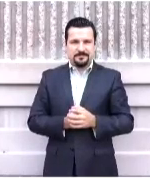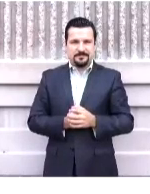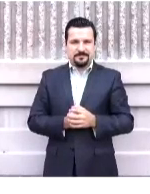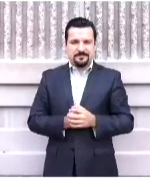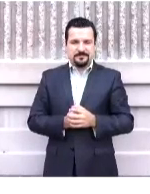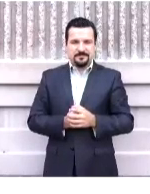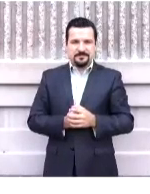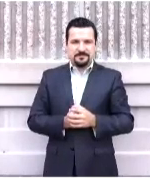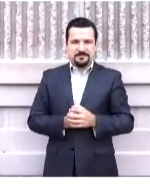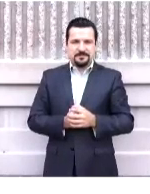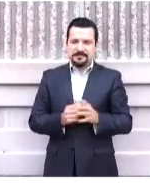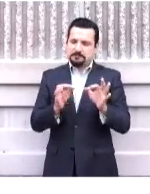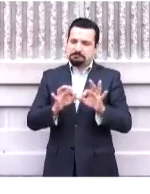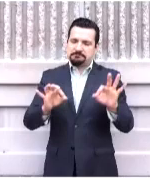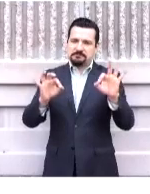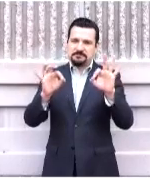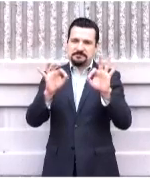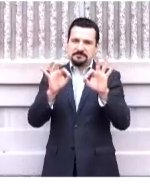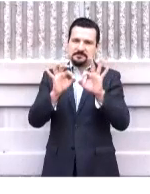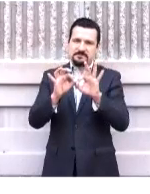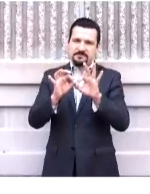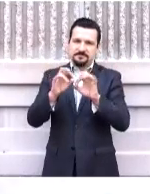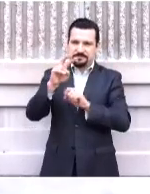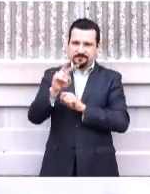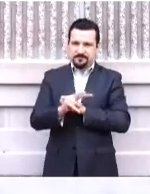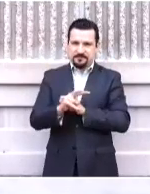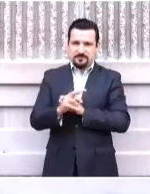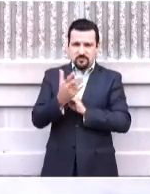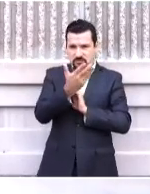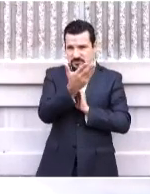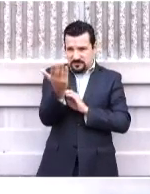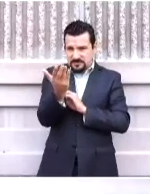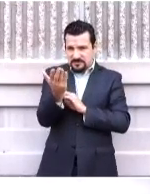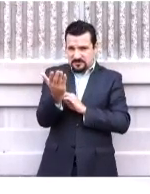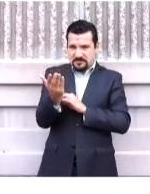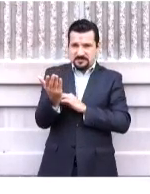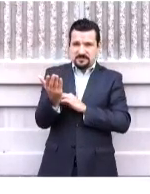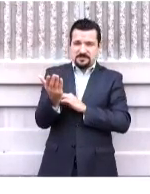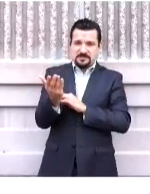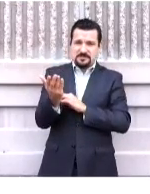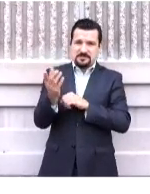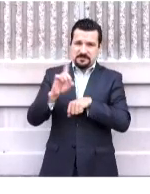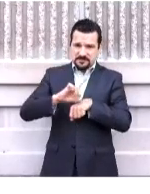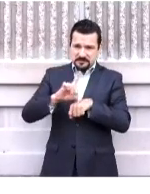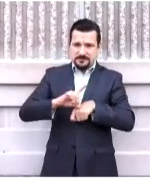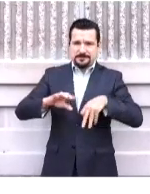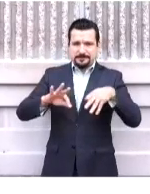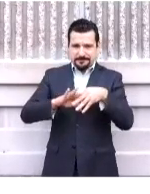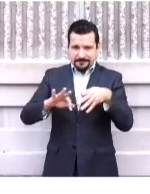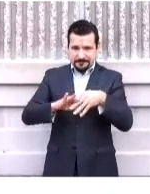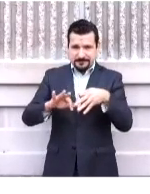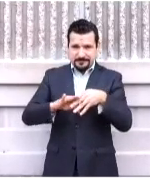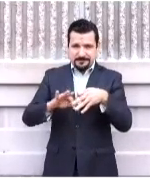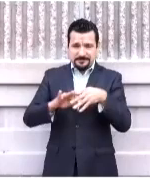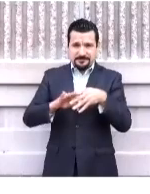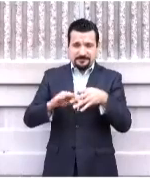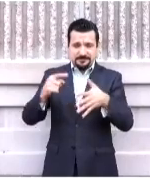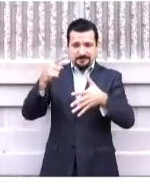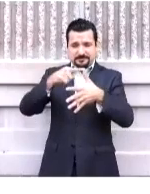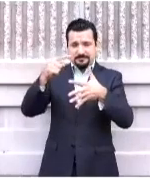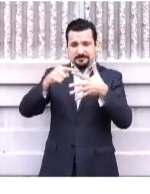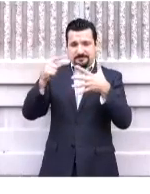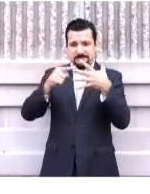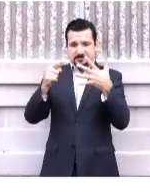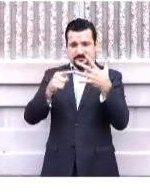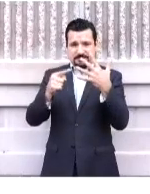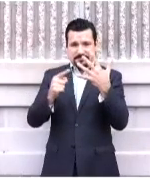Es fundamental que llevemos de manera sistemática los siguientes 5 pasos de la